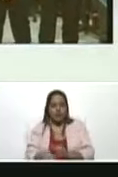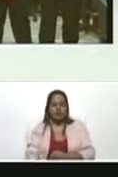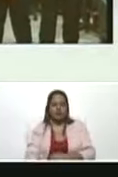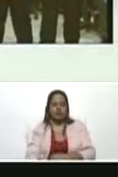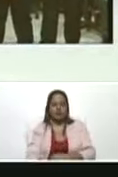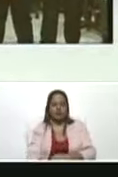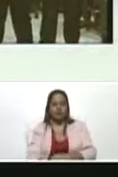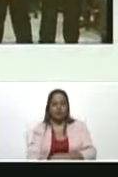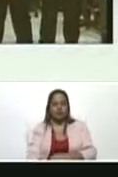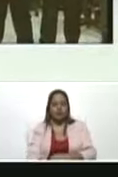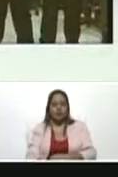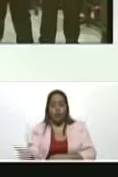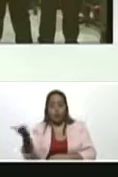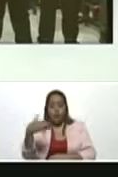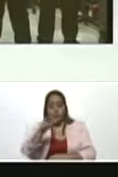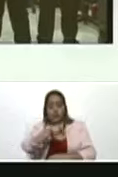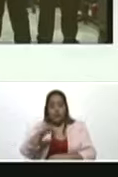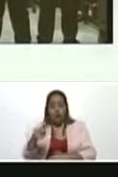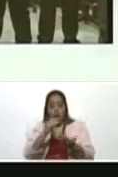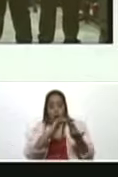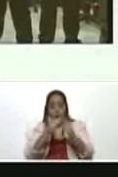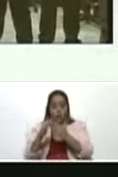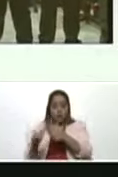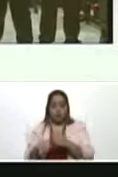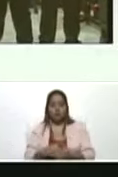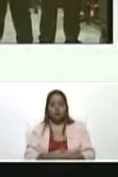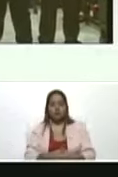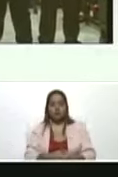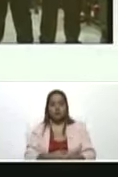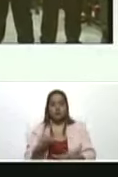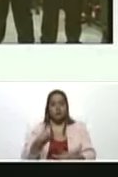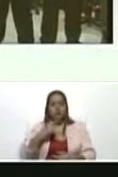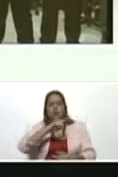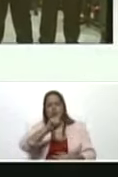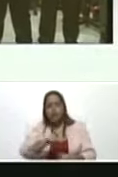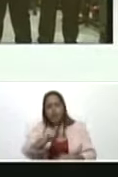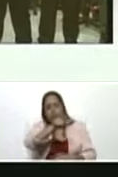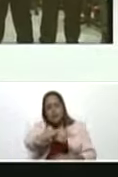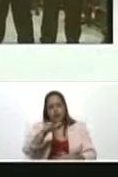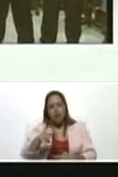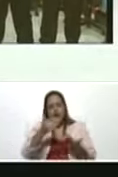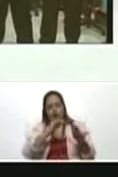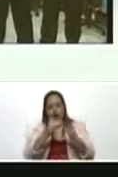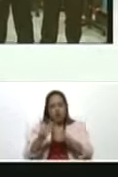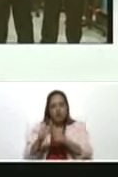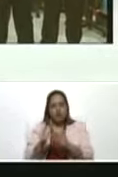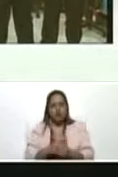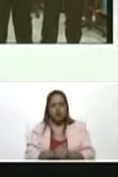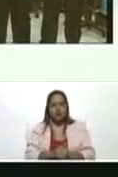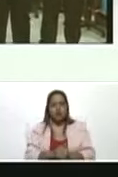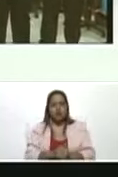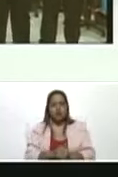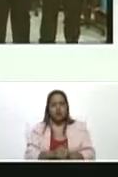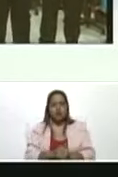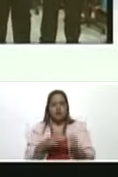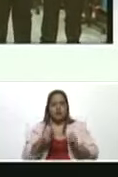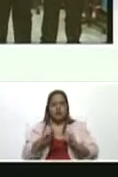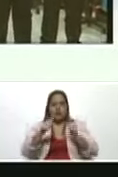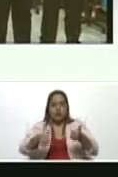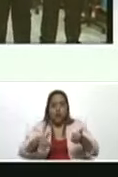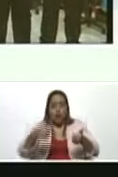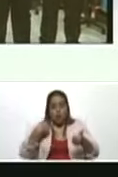de ustedes, comuneros, comuneras. Y le preguntaba a las comuneras, cuando me tocó abrir la llave,